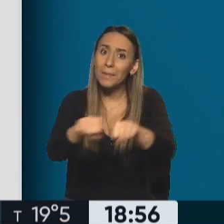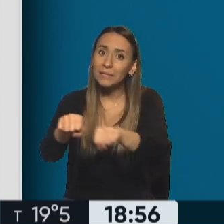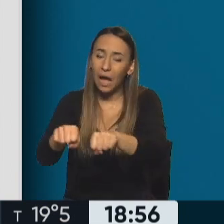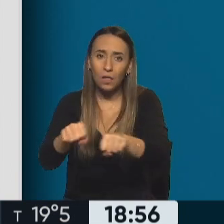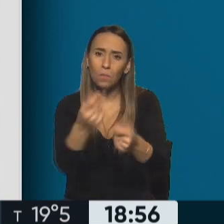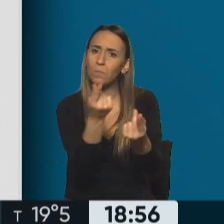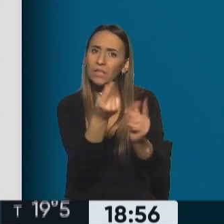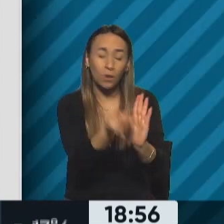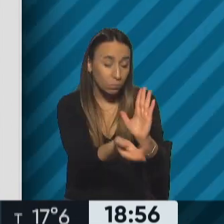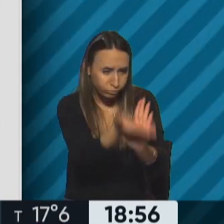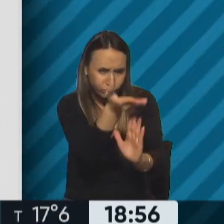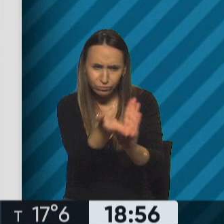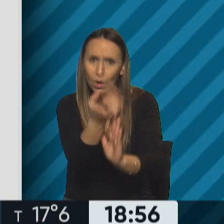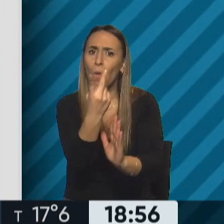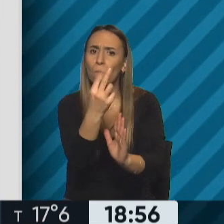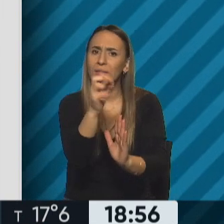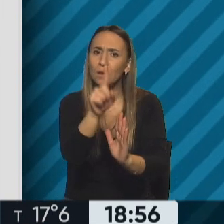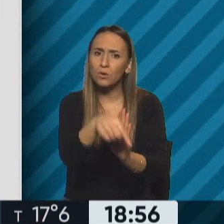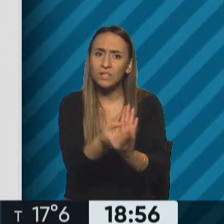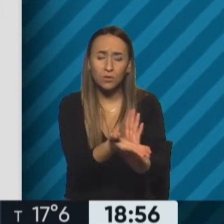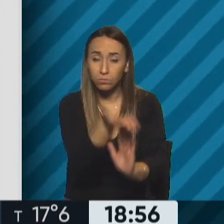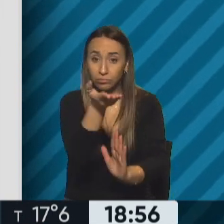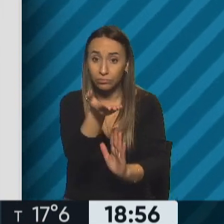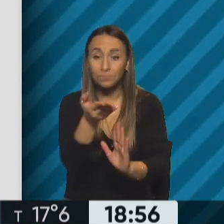La Cerruti dice,